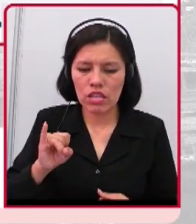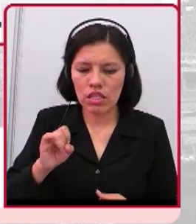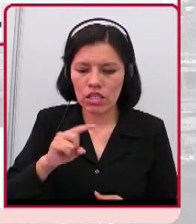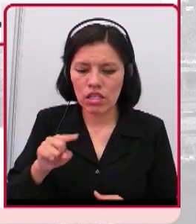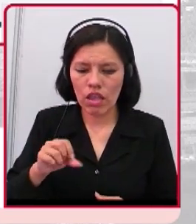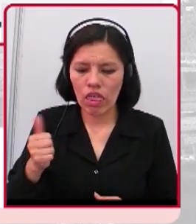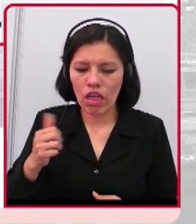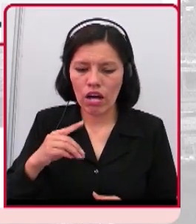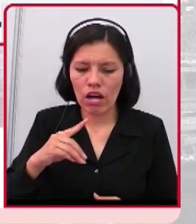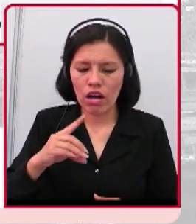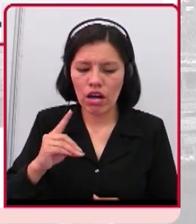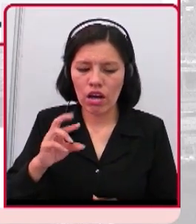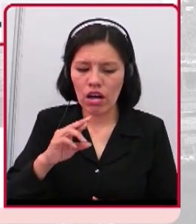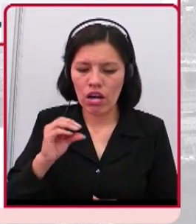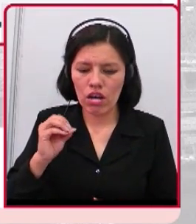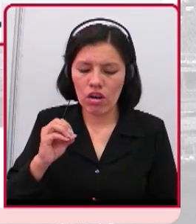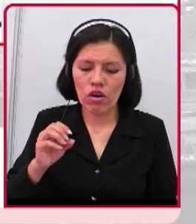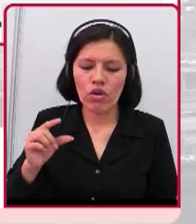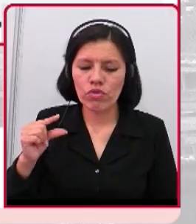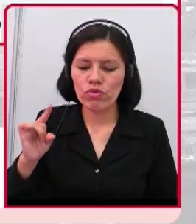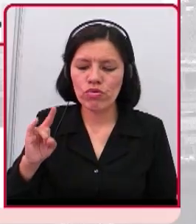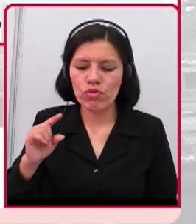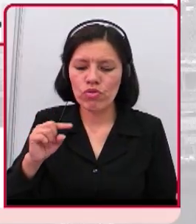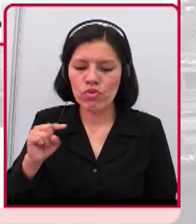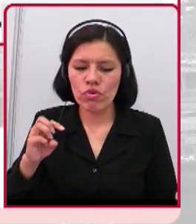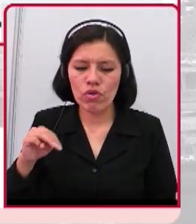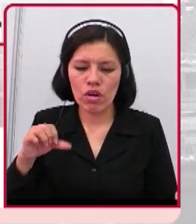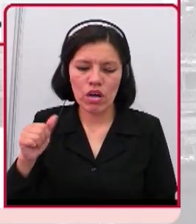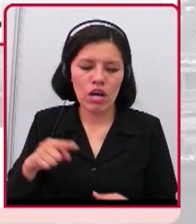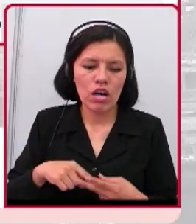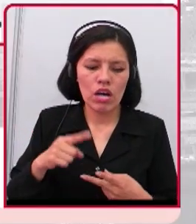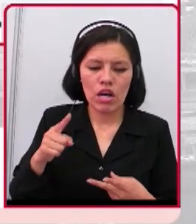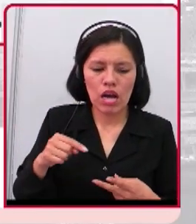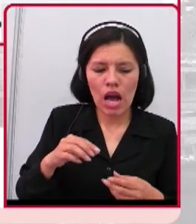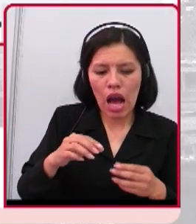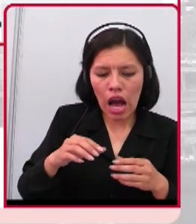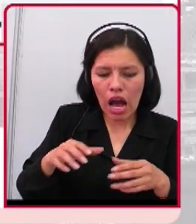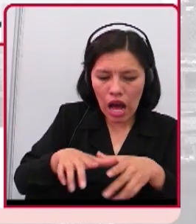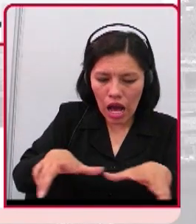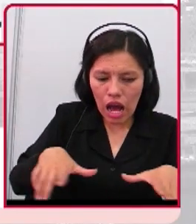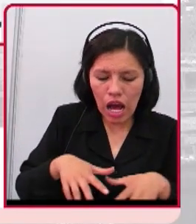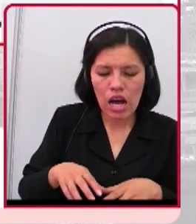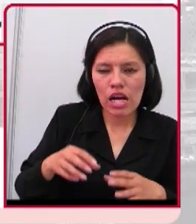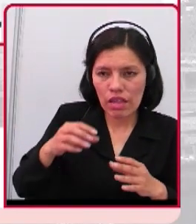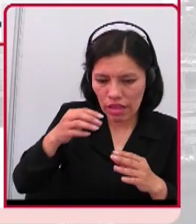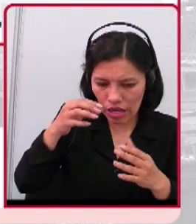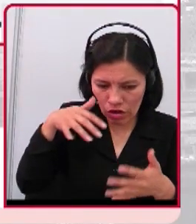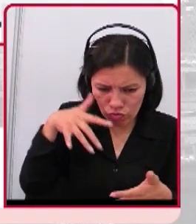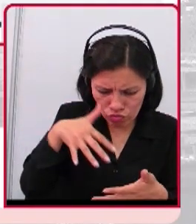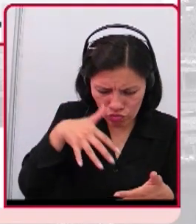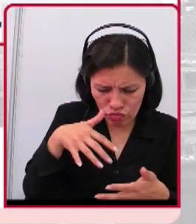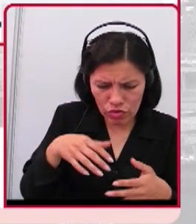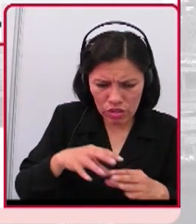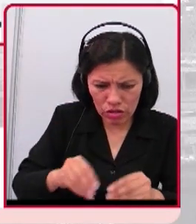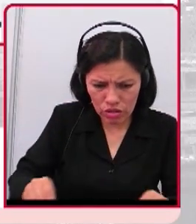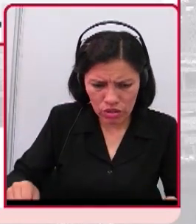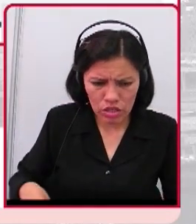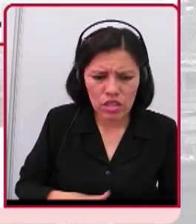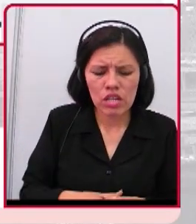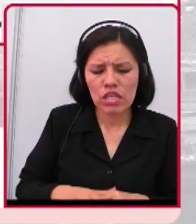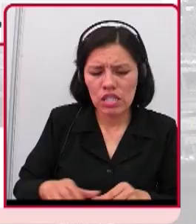de validación y uso continuo de la herramienta no hubiésemos podido obtener todos estos resultados hasta la